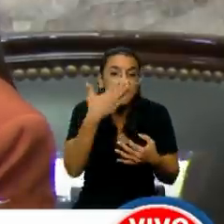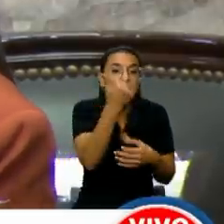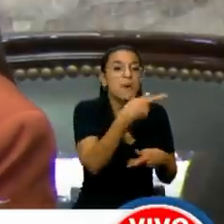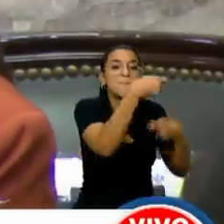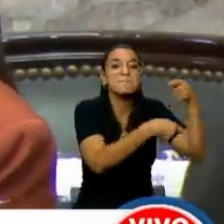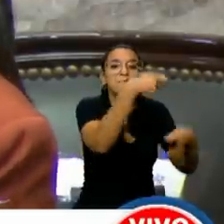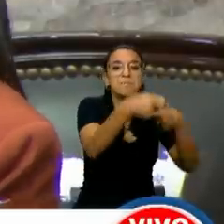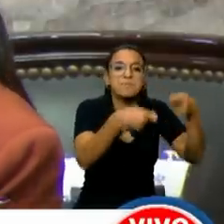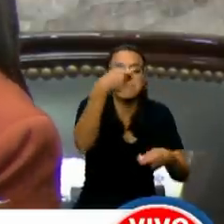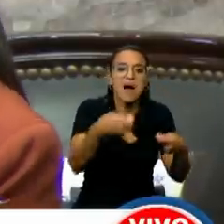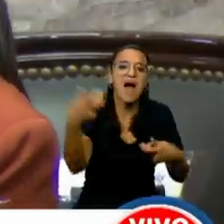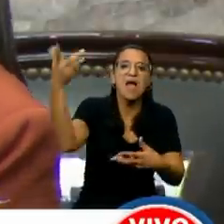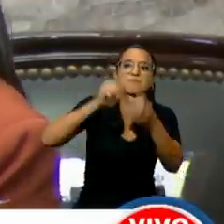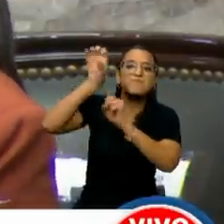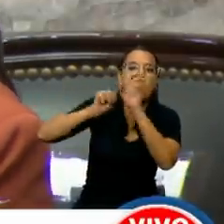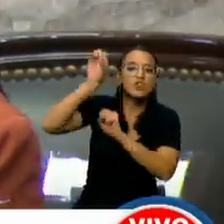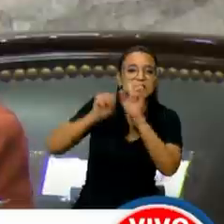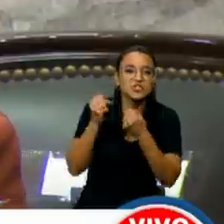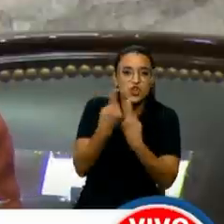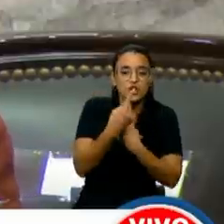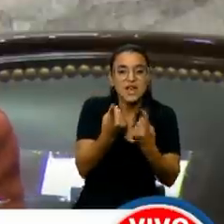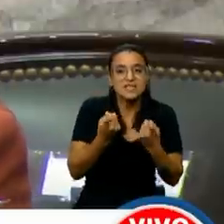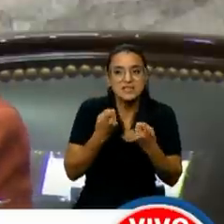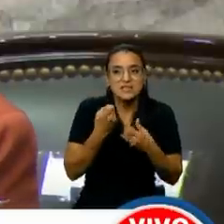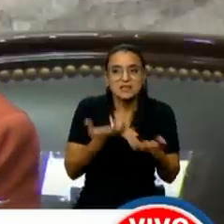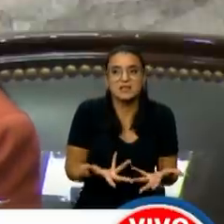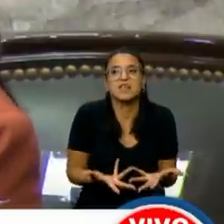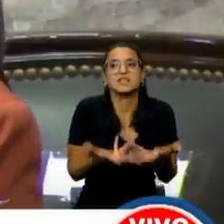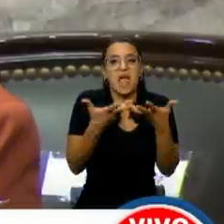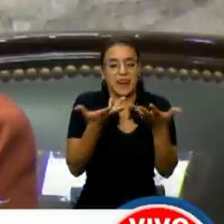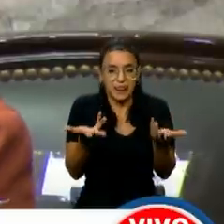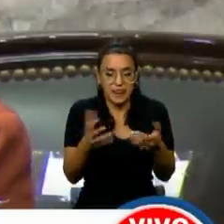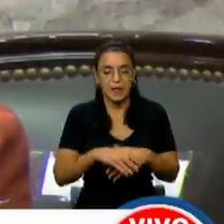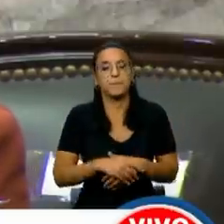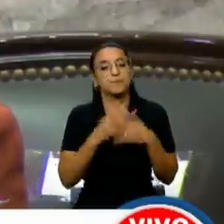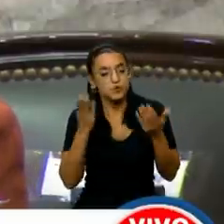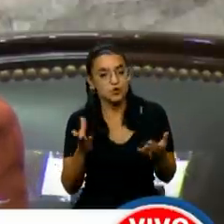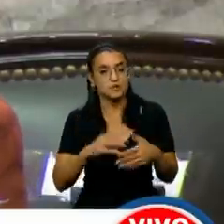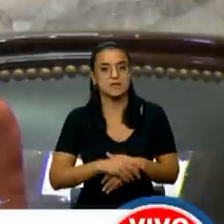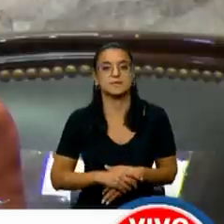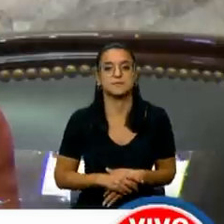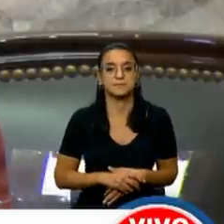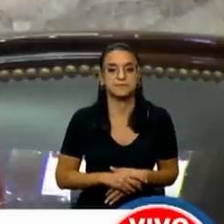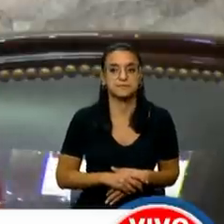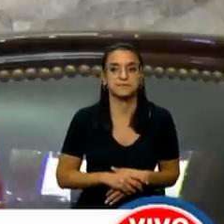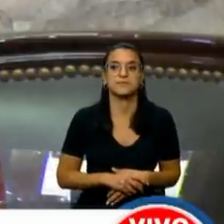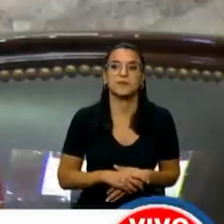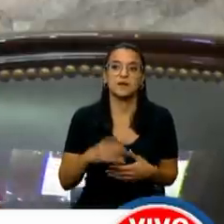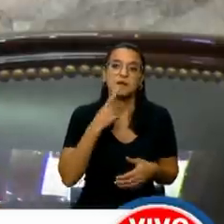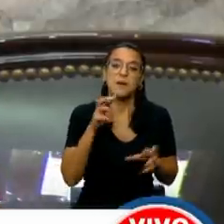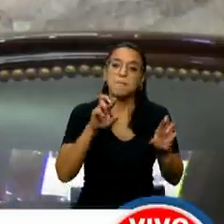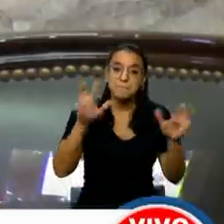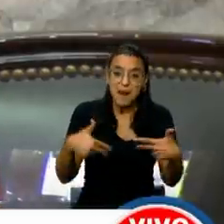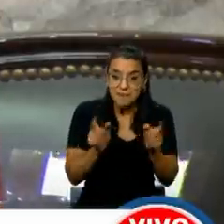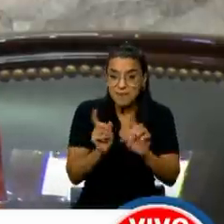pagar importaciones importaciones que necesitamos para creer para crecer entonces el famoso plan